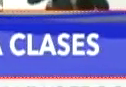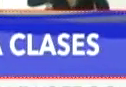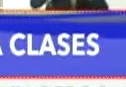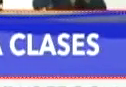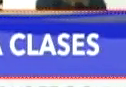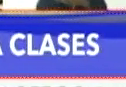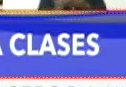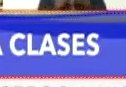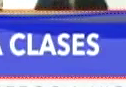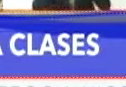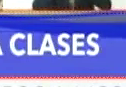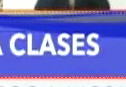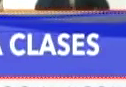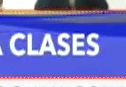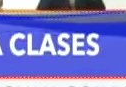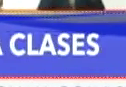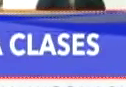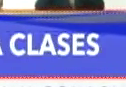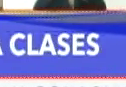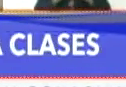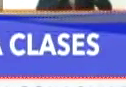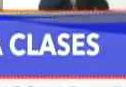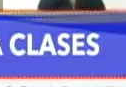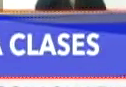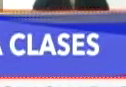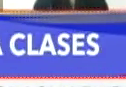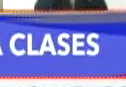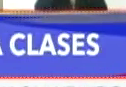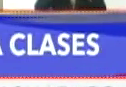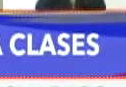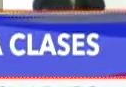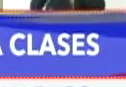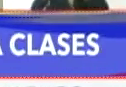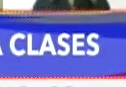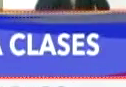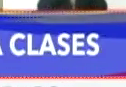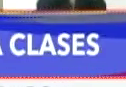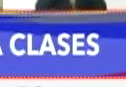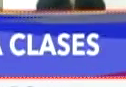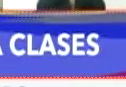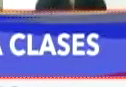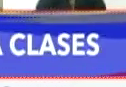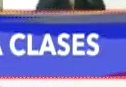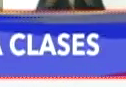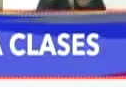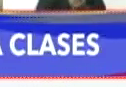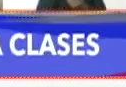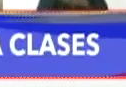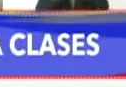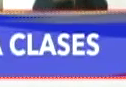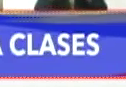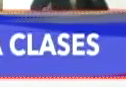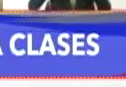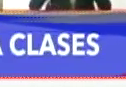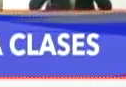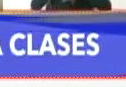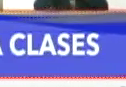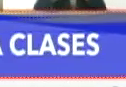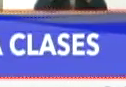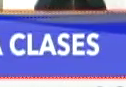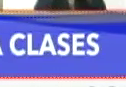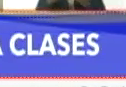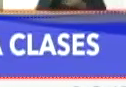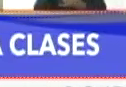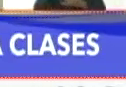con toda esta maquinaria que estamos entregando las comunidades educativas me dijera como marcha el plan una gota